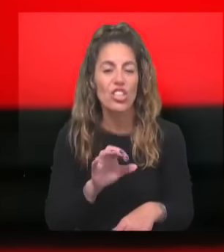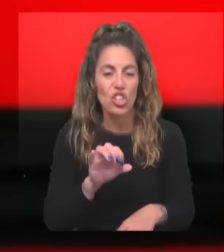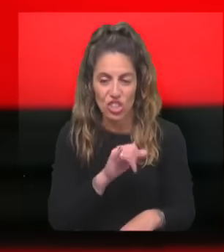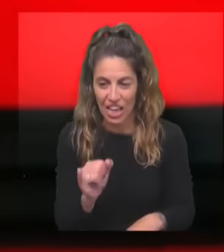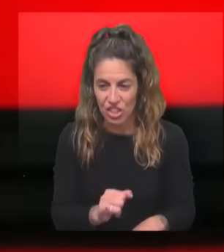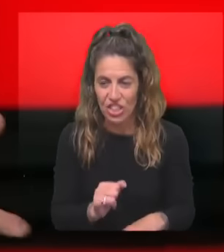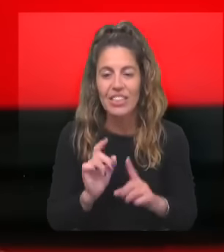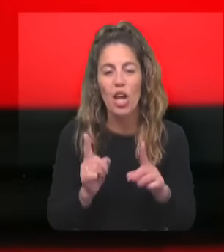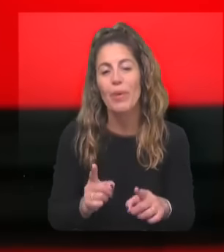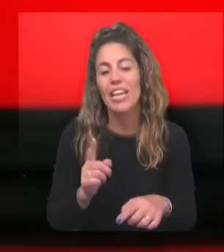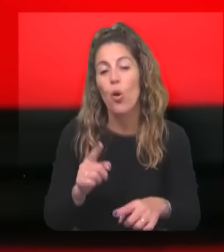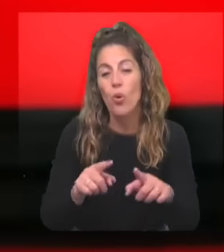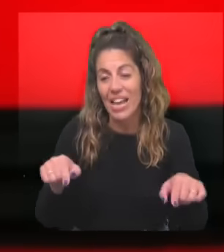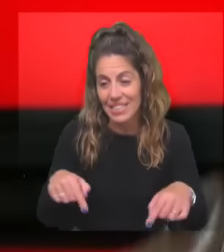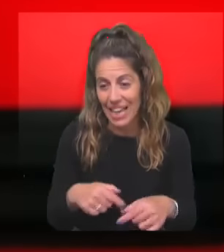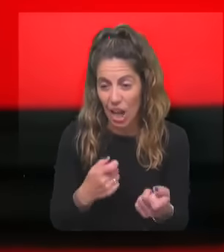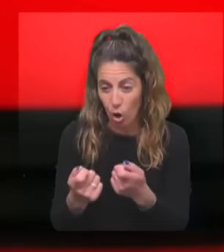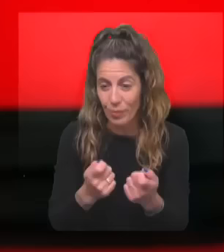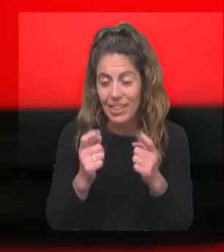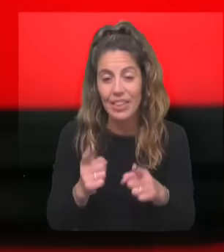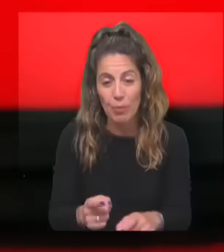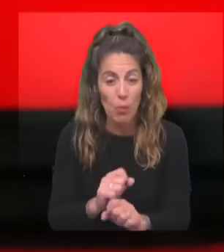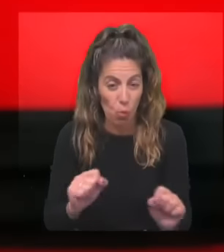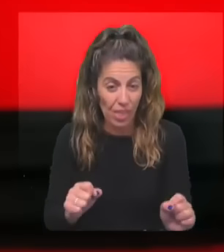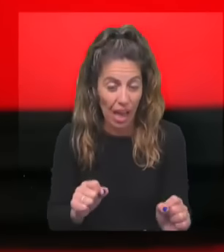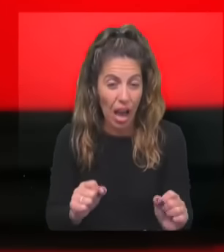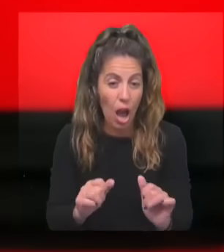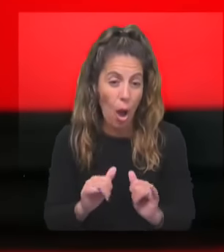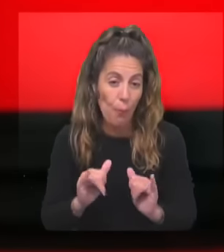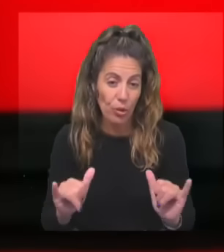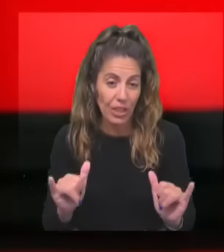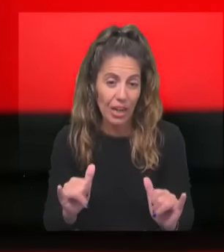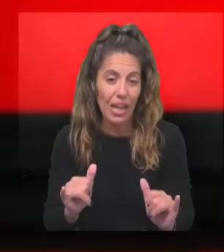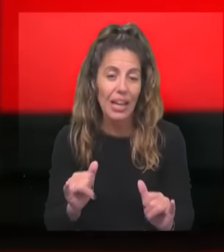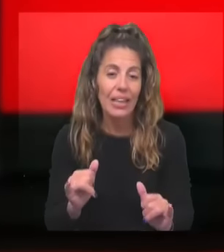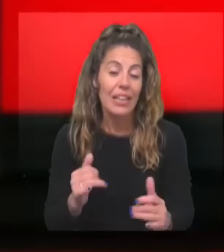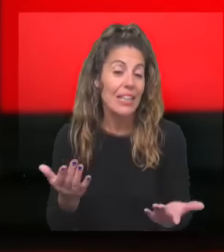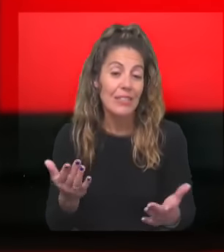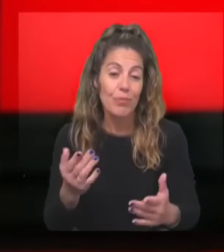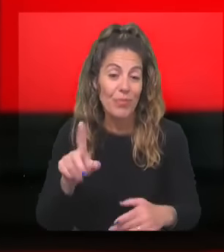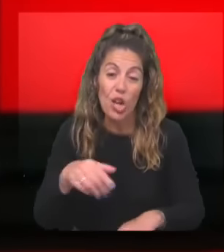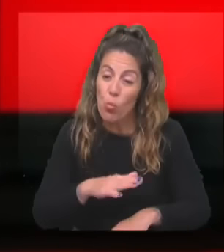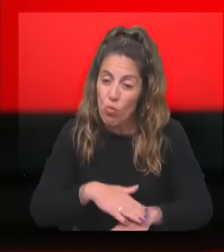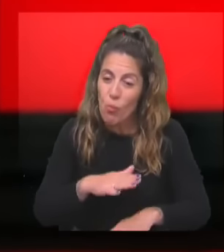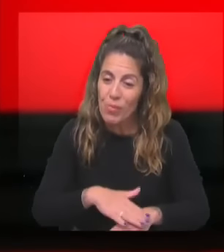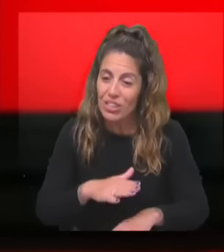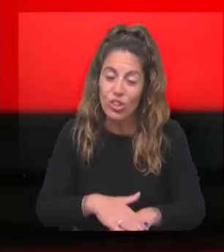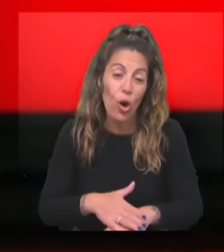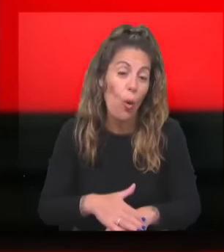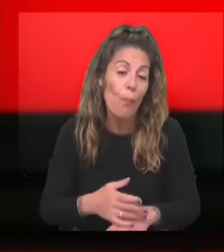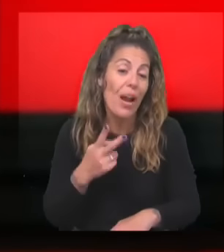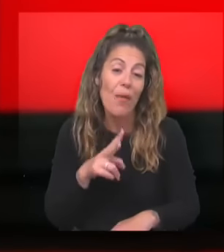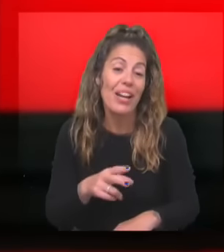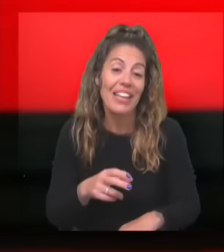también se pliegue a este acto de difusión. Y bueno, sí, viene un momento que es muy crucial, ¿no? De ver la reacción de la público,